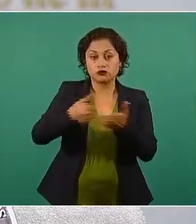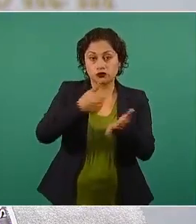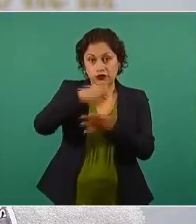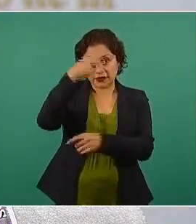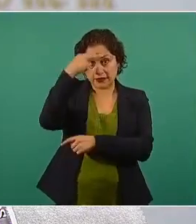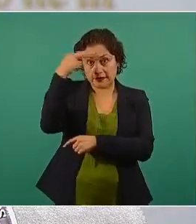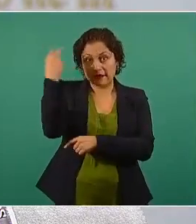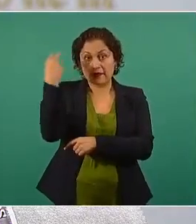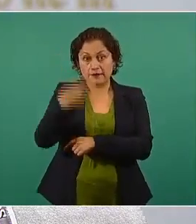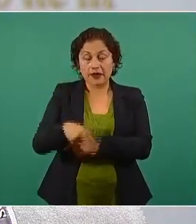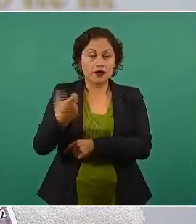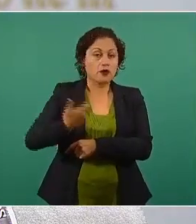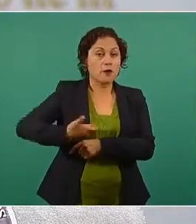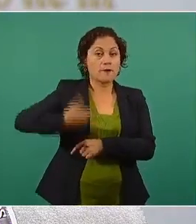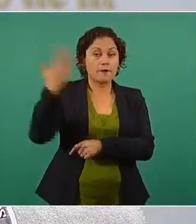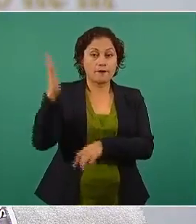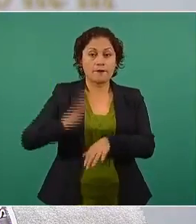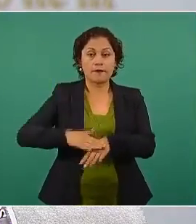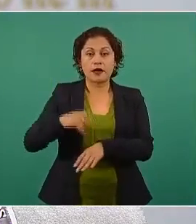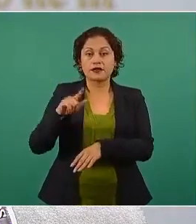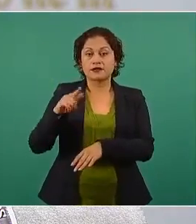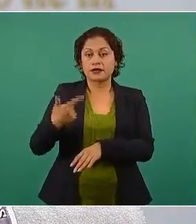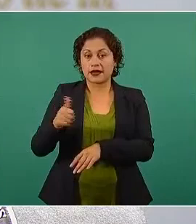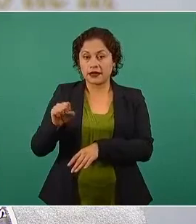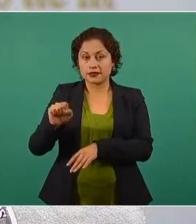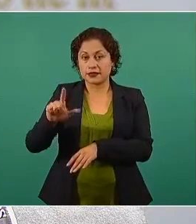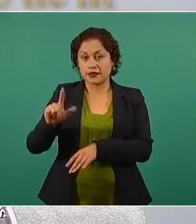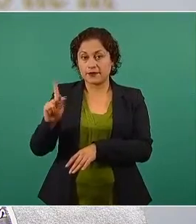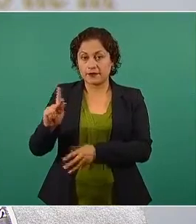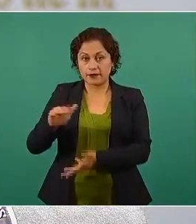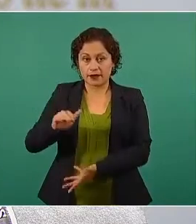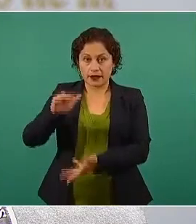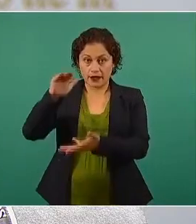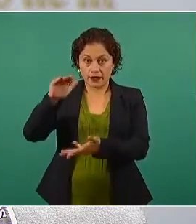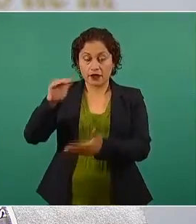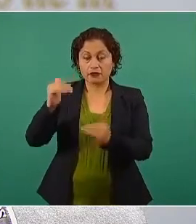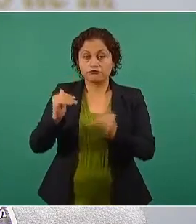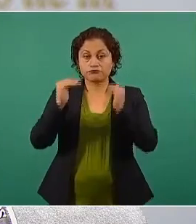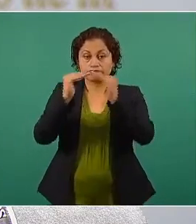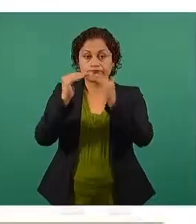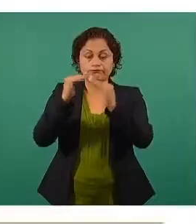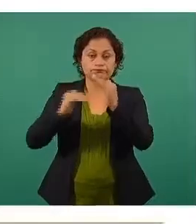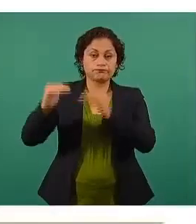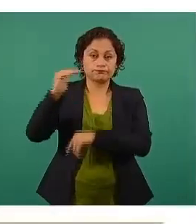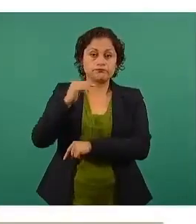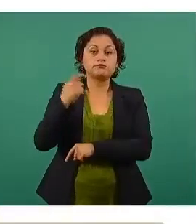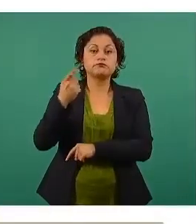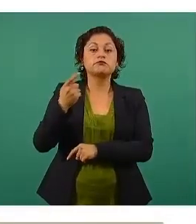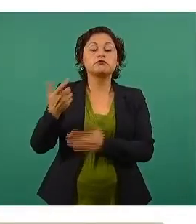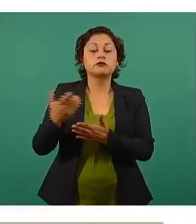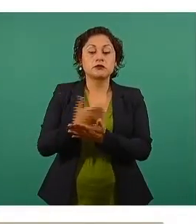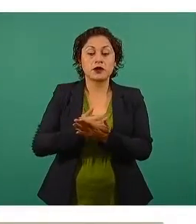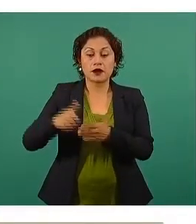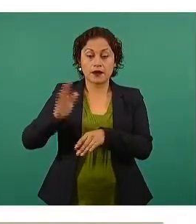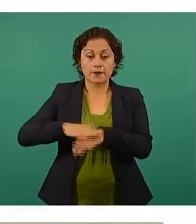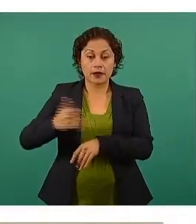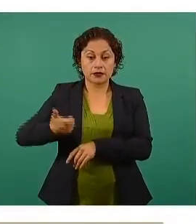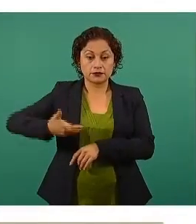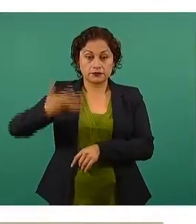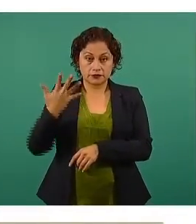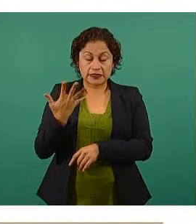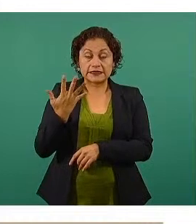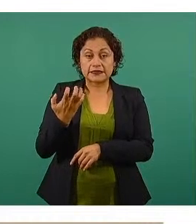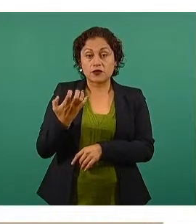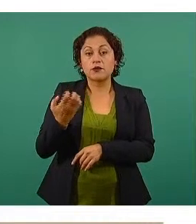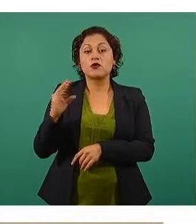precios promedios más altos en el gas LP. En el gas estacionario, el indicador de ganancia más alto, con 5 pesos con